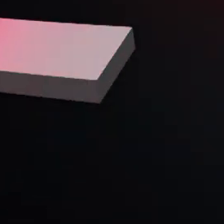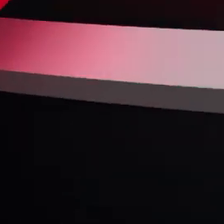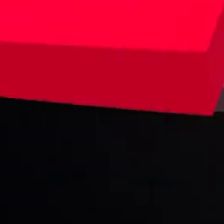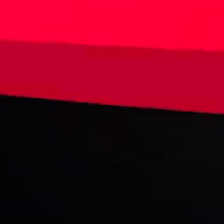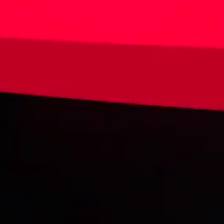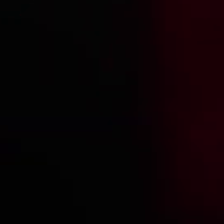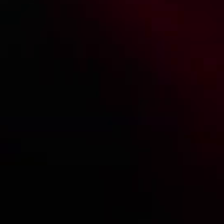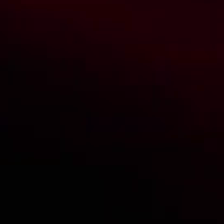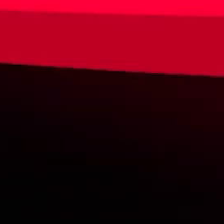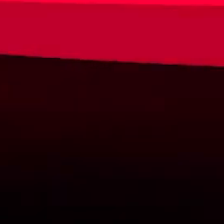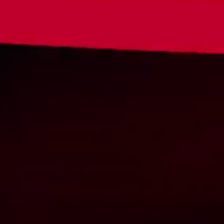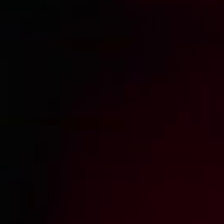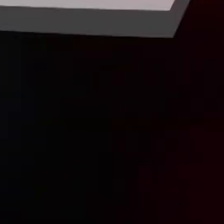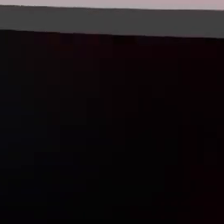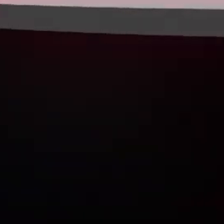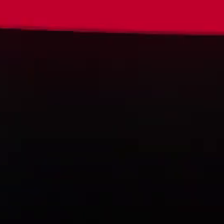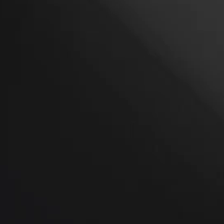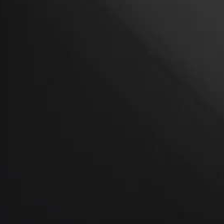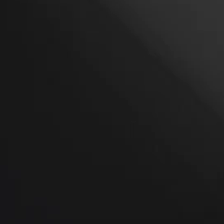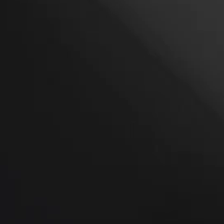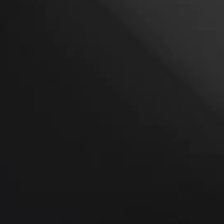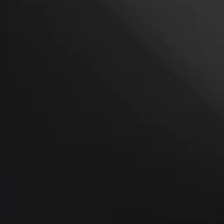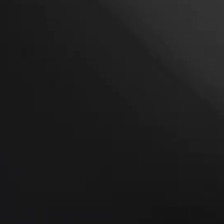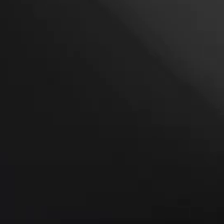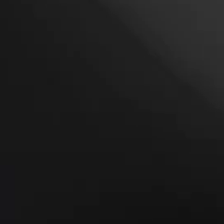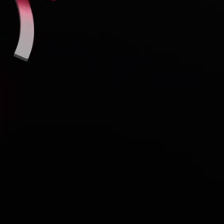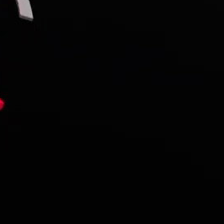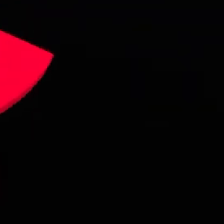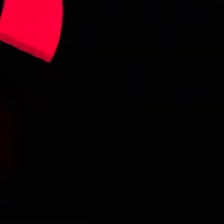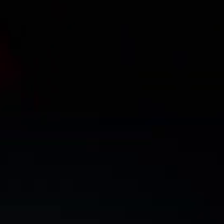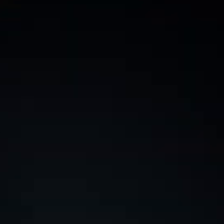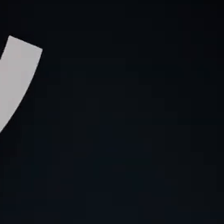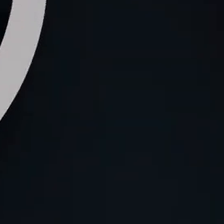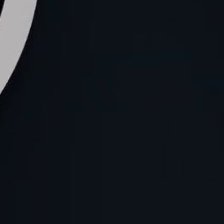no no ah